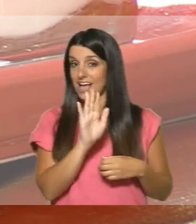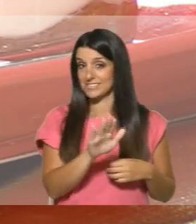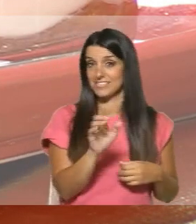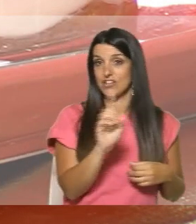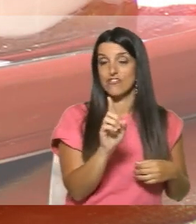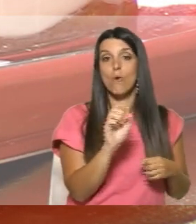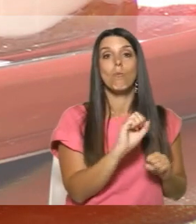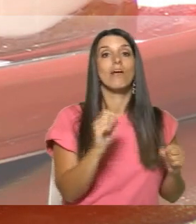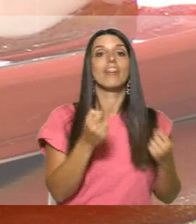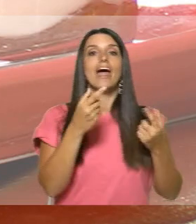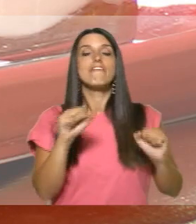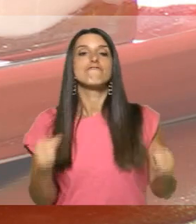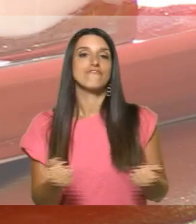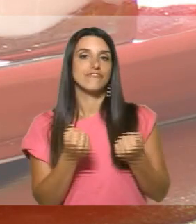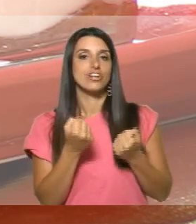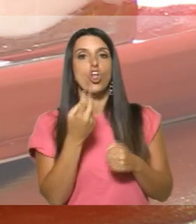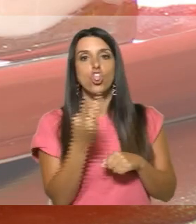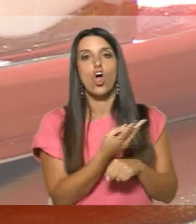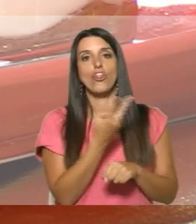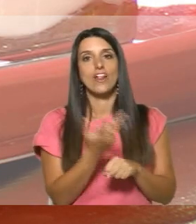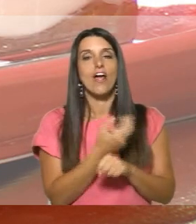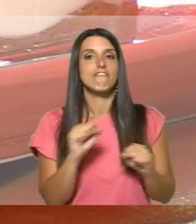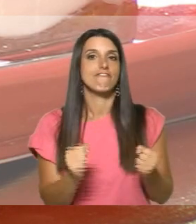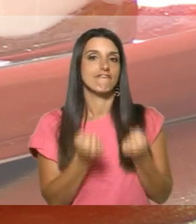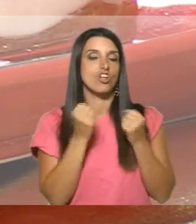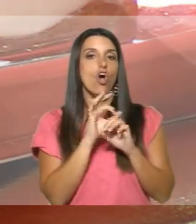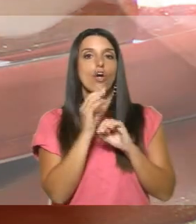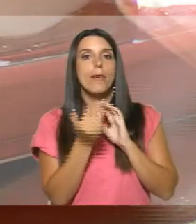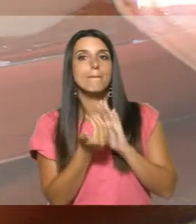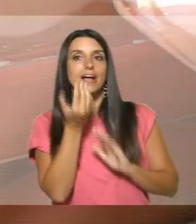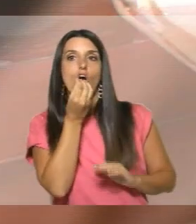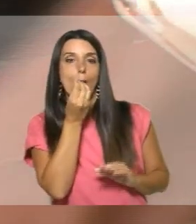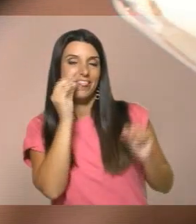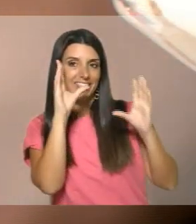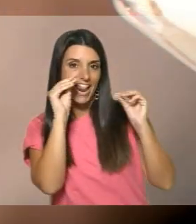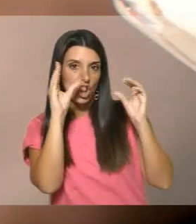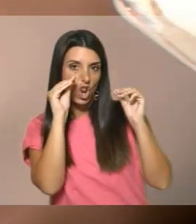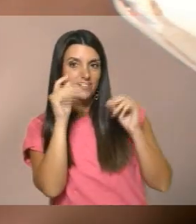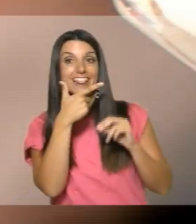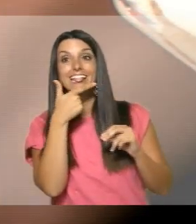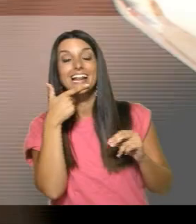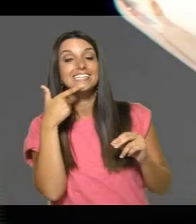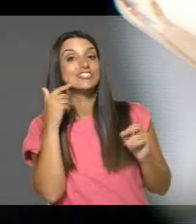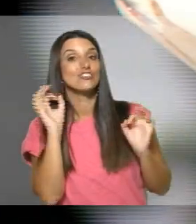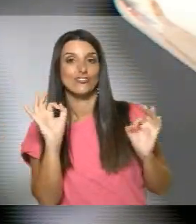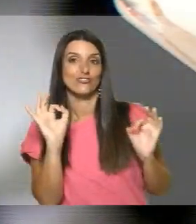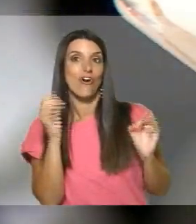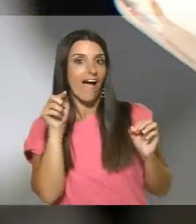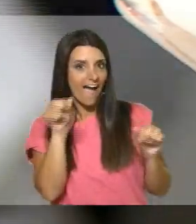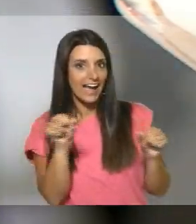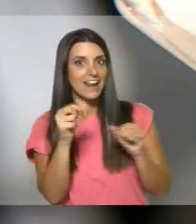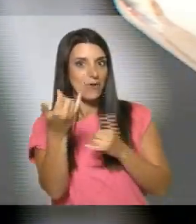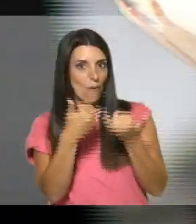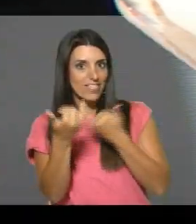Está bueno que le puedas dar frío, 2-3 horas de frío, o también lo haces por la mañana para comer por la noche y te queda delicioso. Háganlo y me